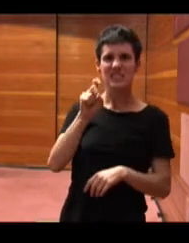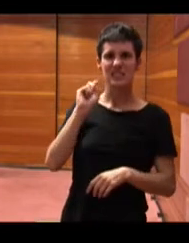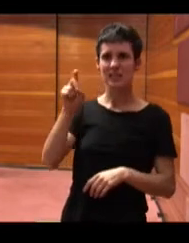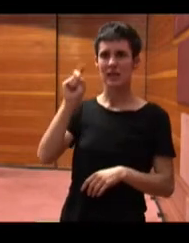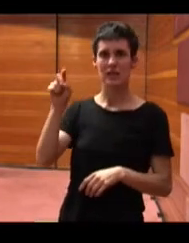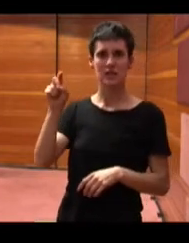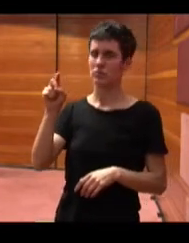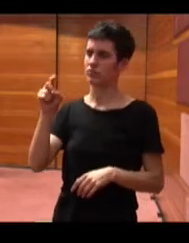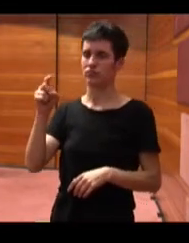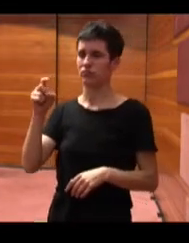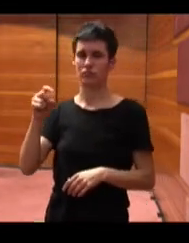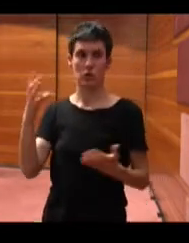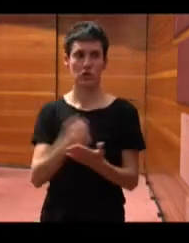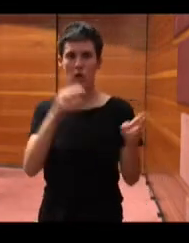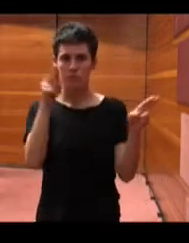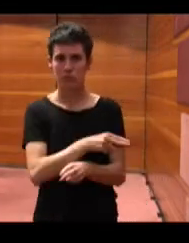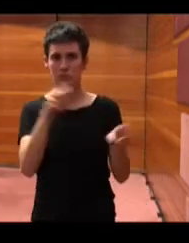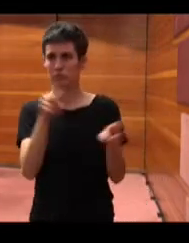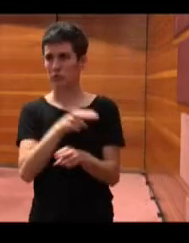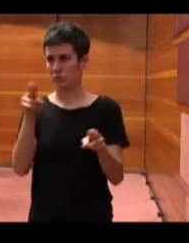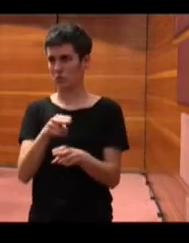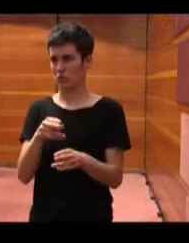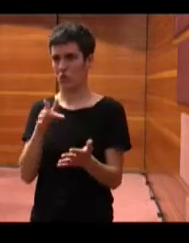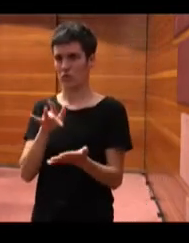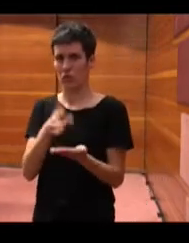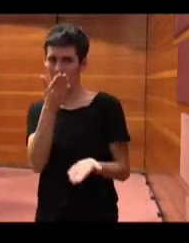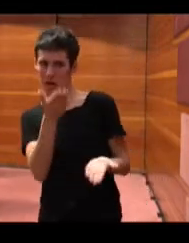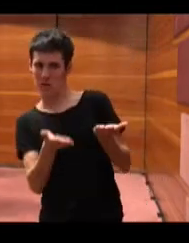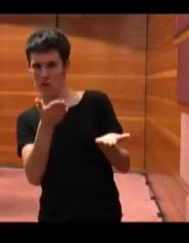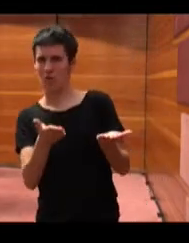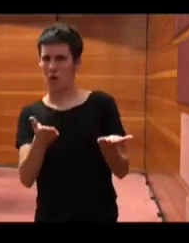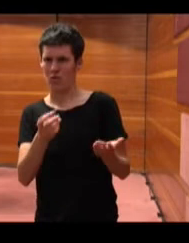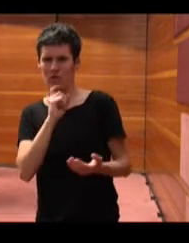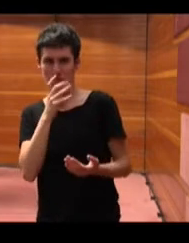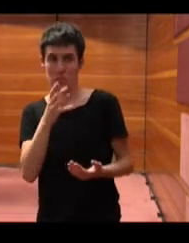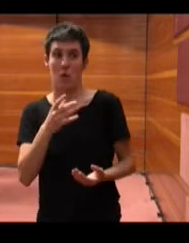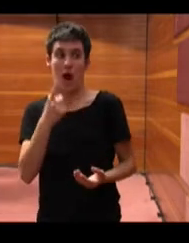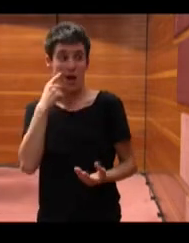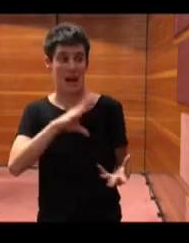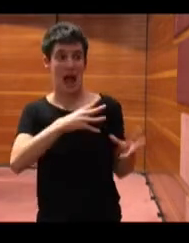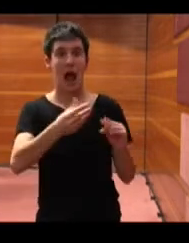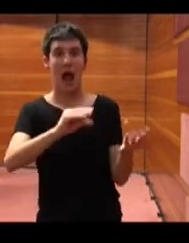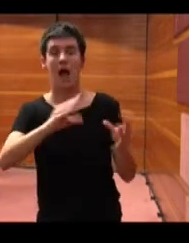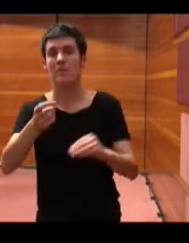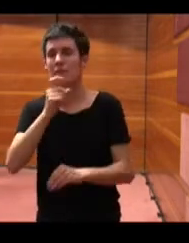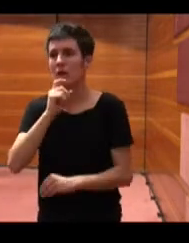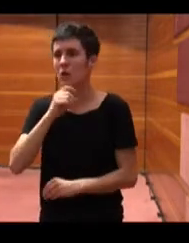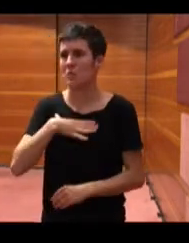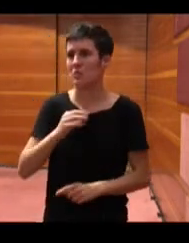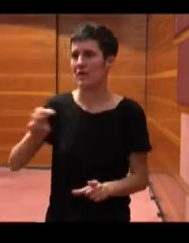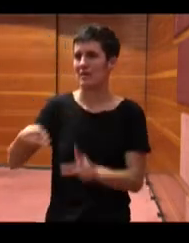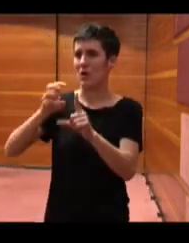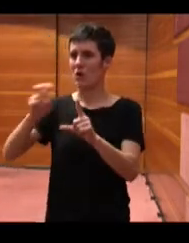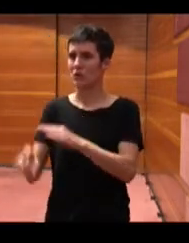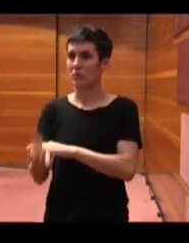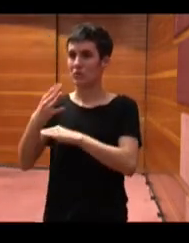todos. Sí, yo estoy deseando ver la nueva evaluación, pero va a ser muy divertido. O sea, a ver cómo la gente se ha adaptado, ¿no? A ver si de repente han cambiado todo el portal para que lleguen menos